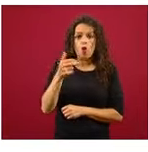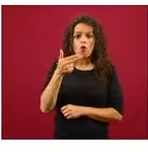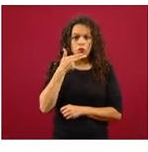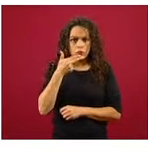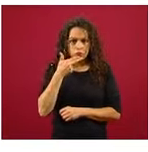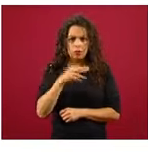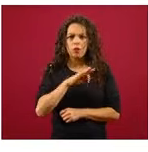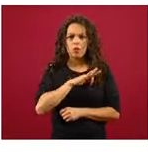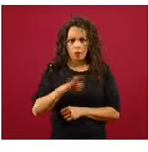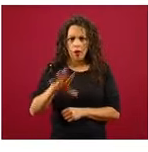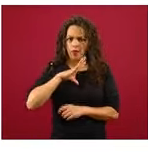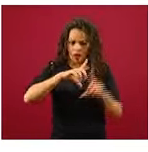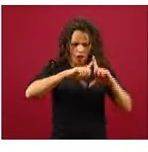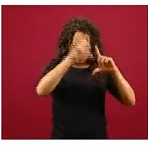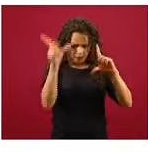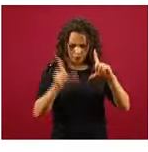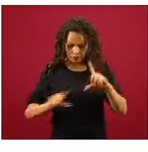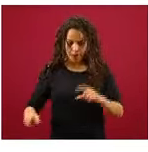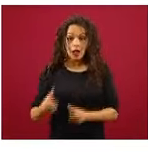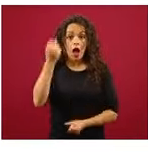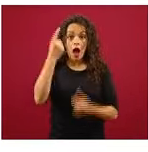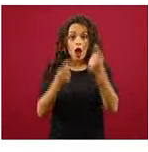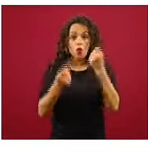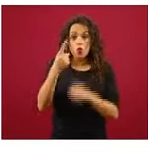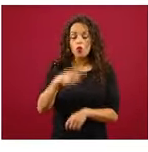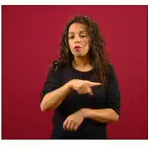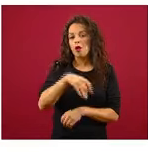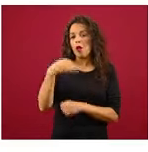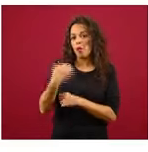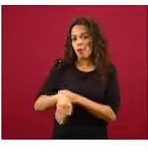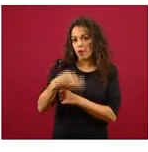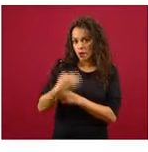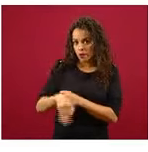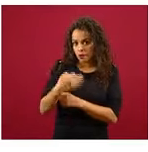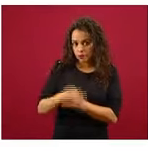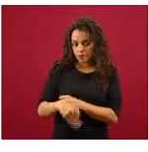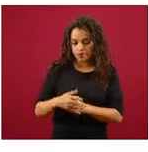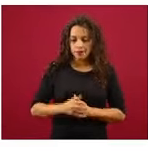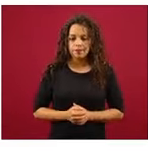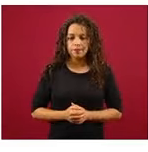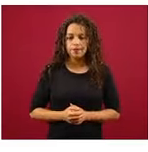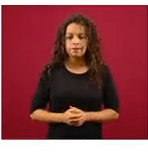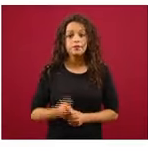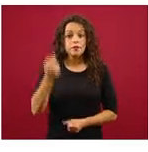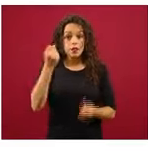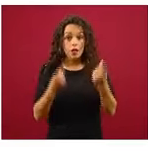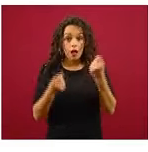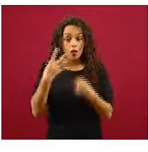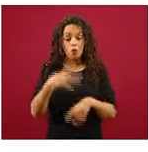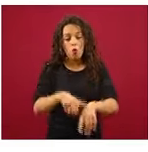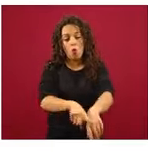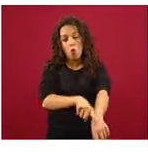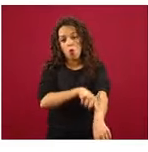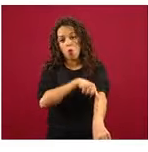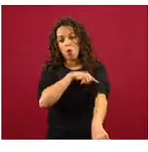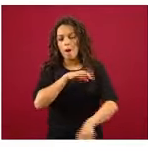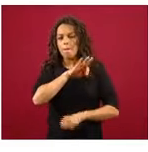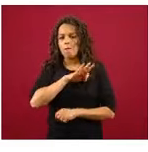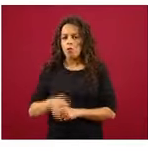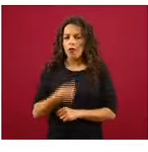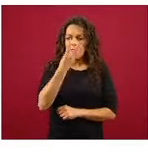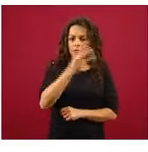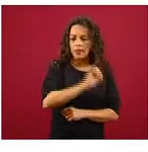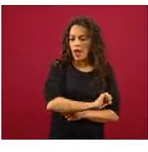temporales, hay métodos que ofrecen protección de una forma prolongada de 3 a 10 años, y